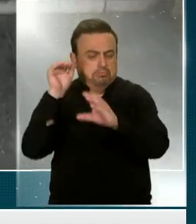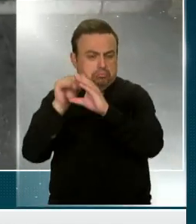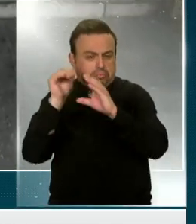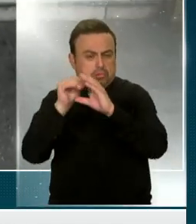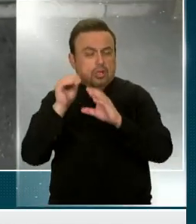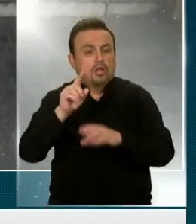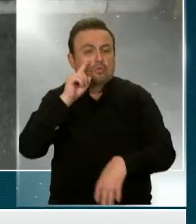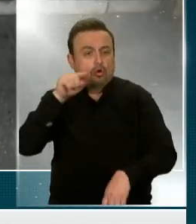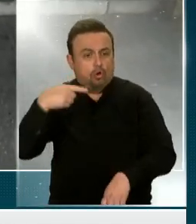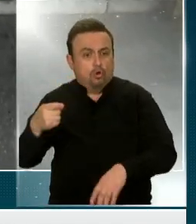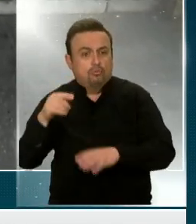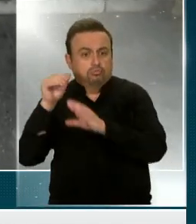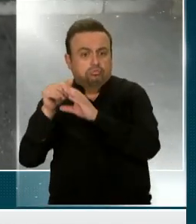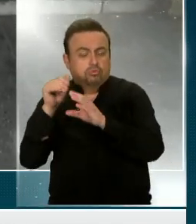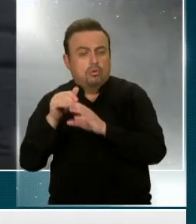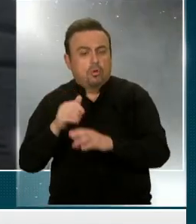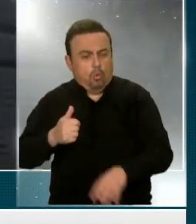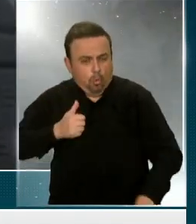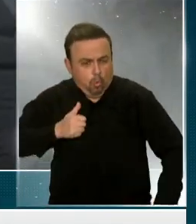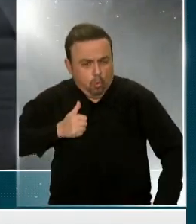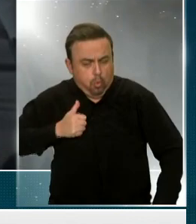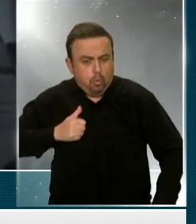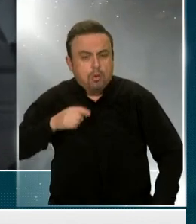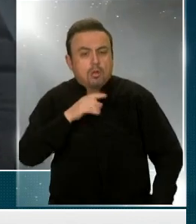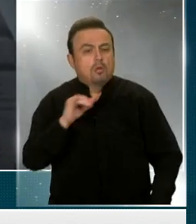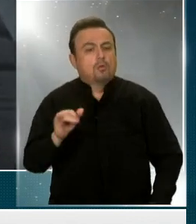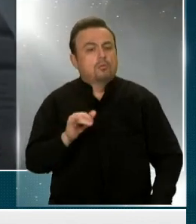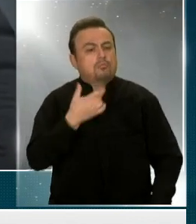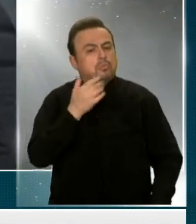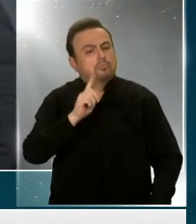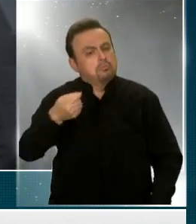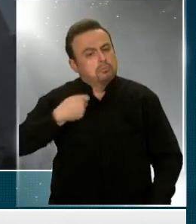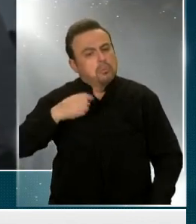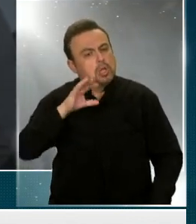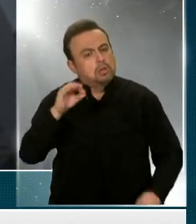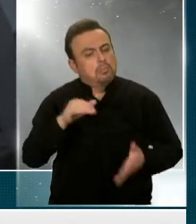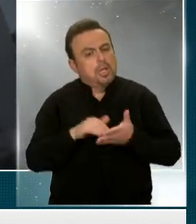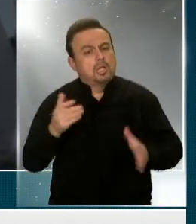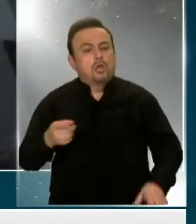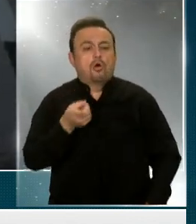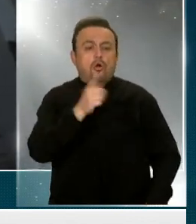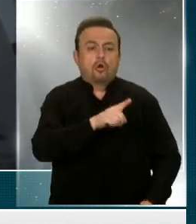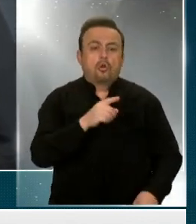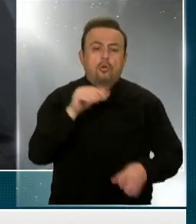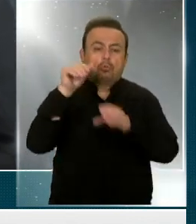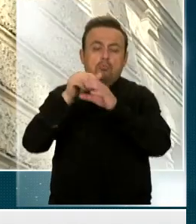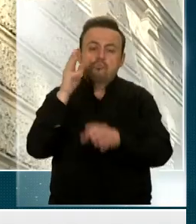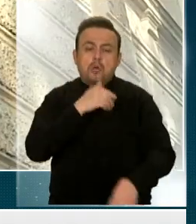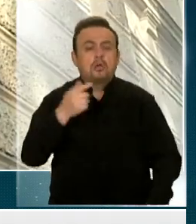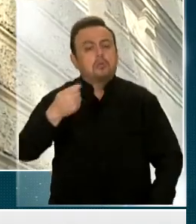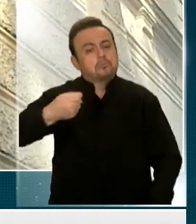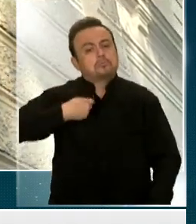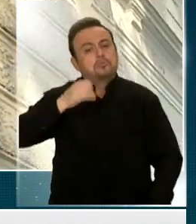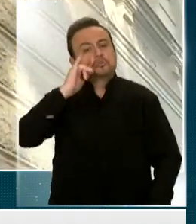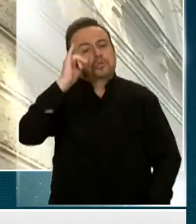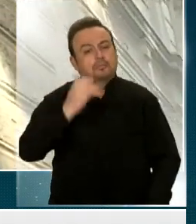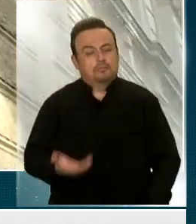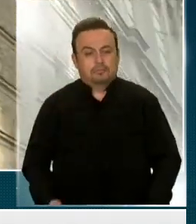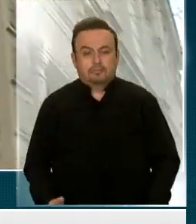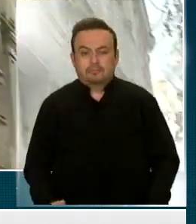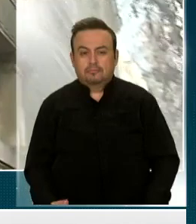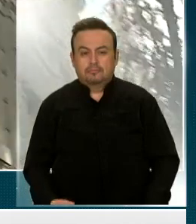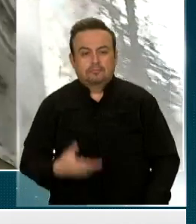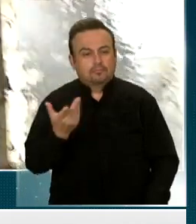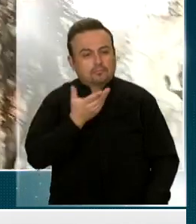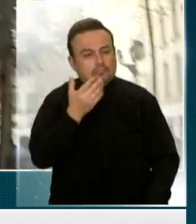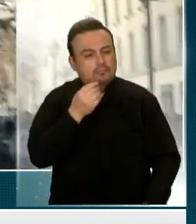tiene fondos en la AFP podría decir, ¿por qué yo no recibo el bono? Y una persona que no tiene fondos sí lo recibe. Por lo tanto, se